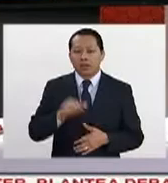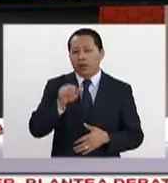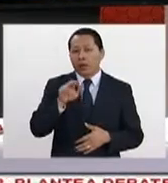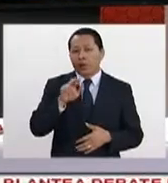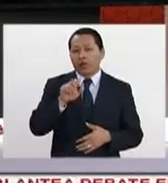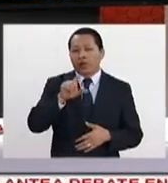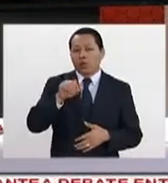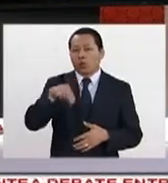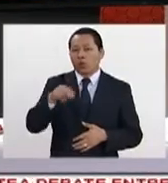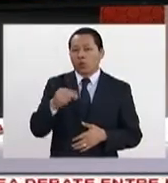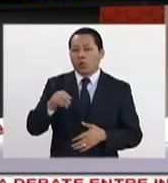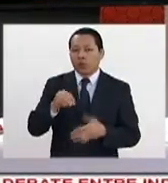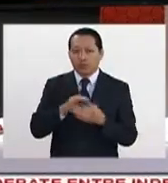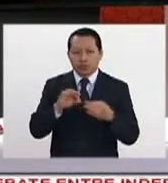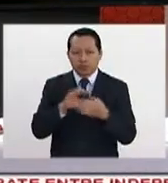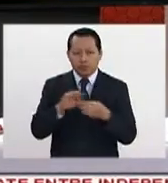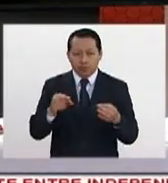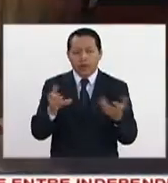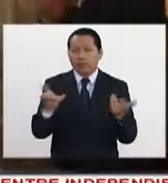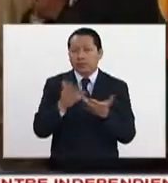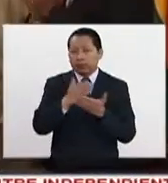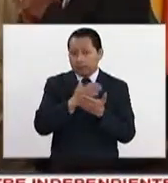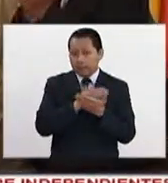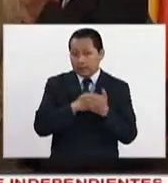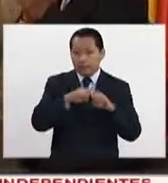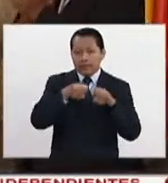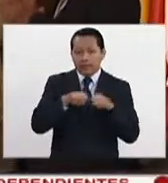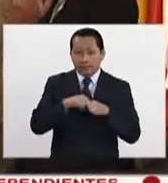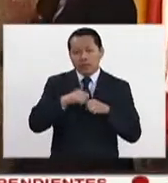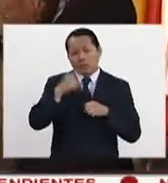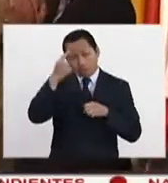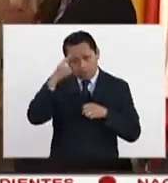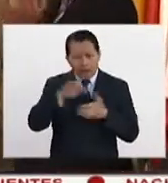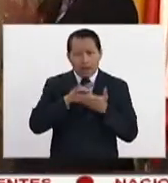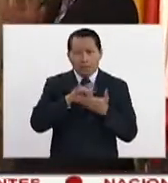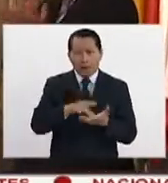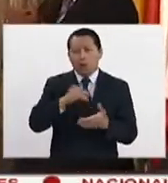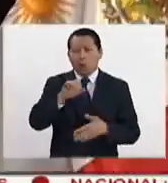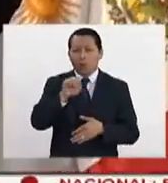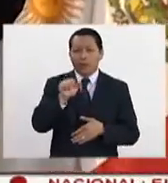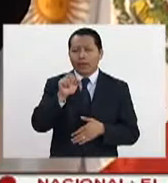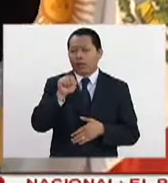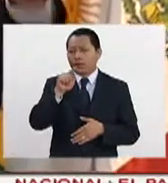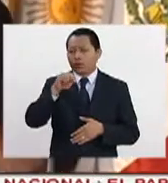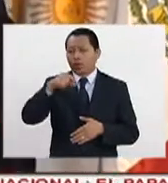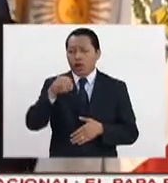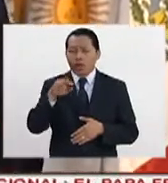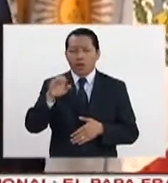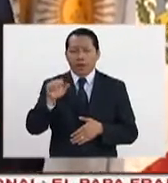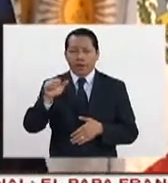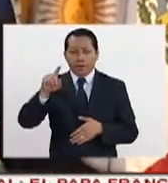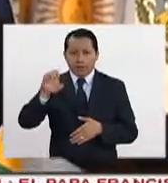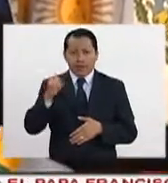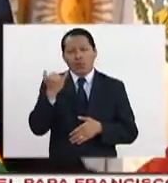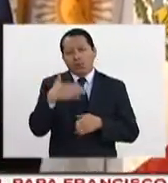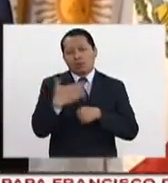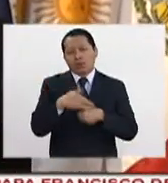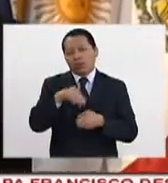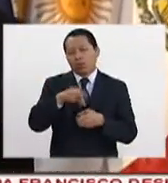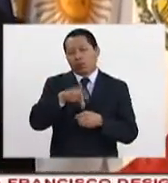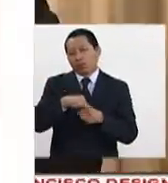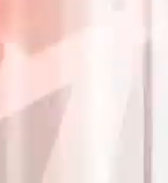Aurelio Nuño habló sobre las acciones que implementará el equipo de campaña de José Antonio Meade y lo que está en juego en las elecciones del